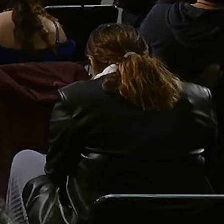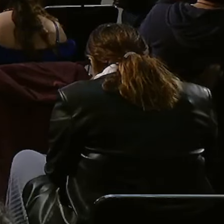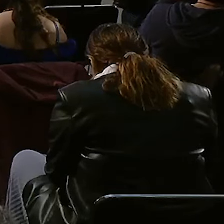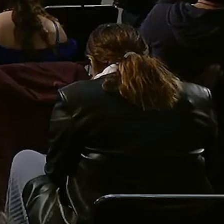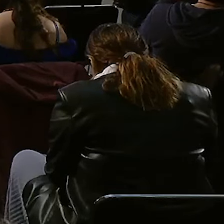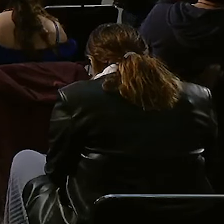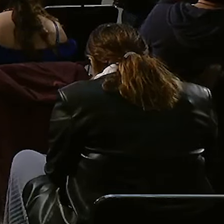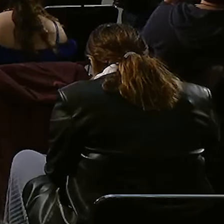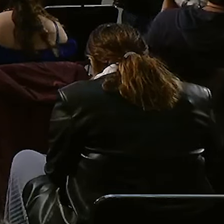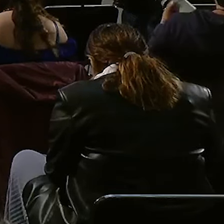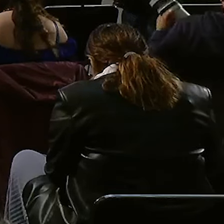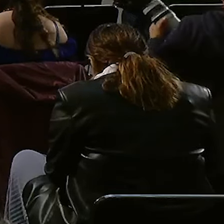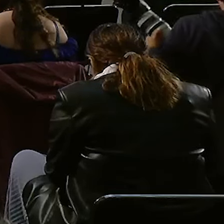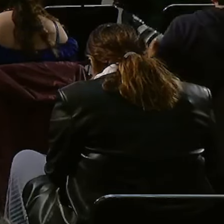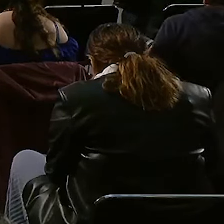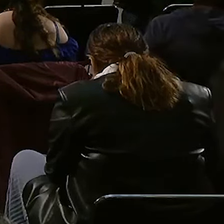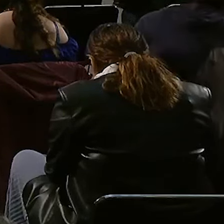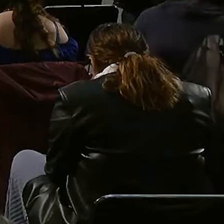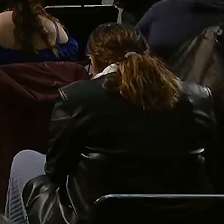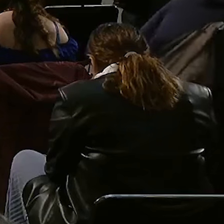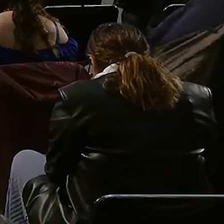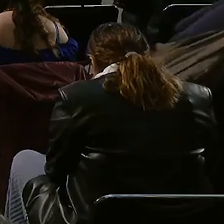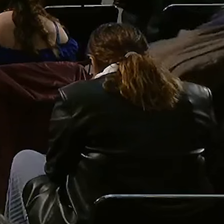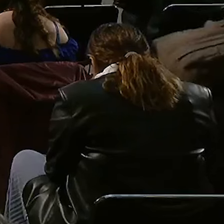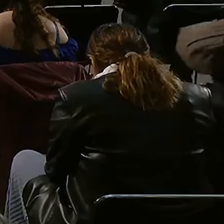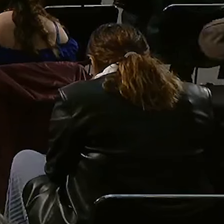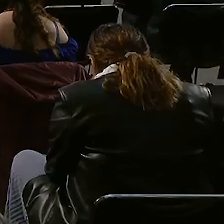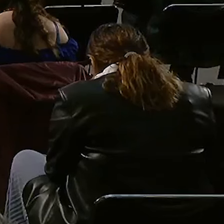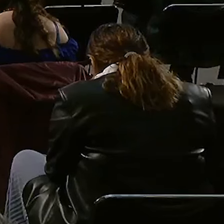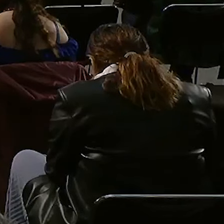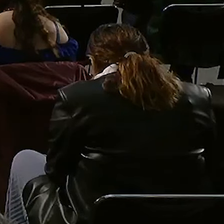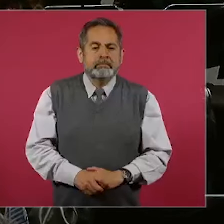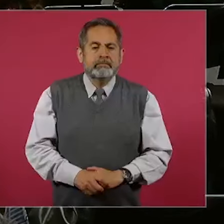de varios kilómetros, bien hecho.